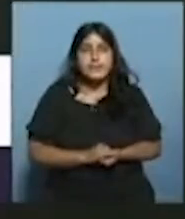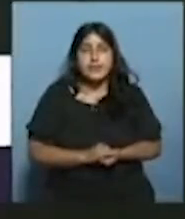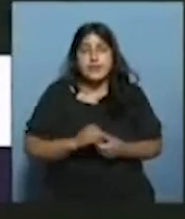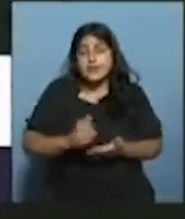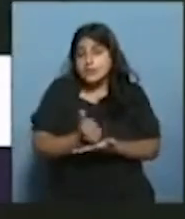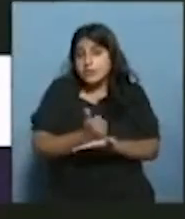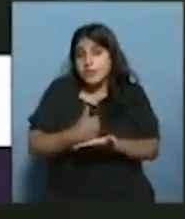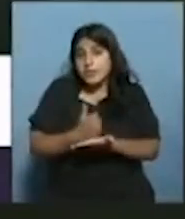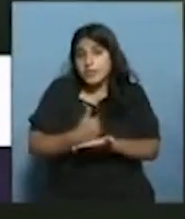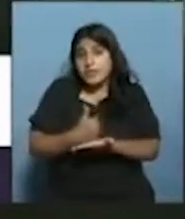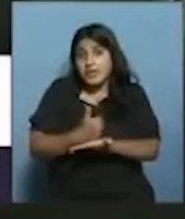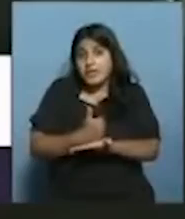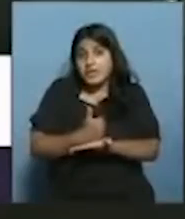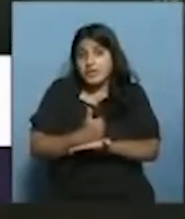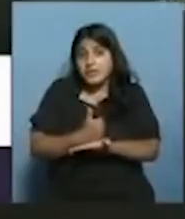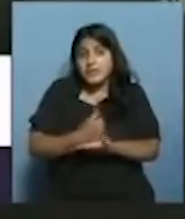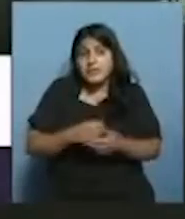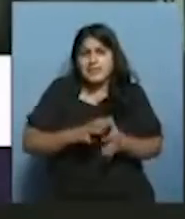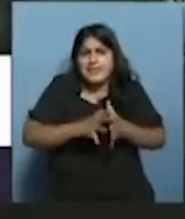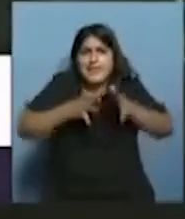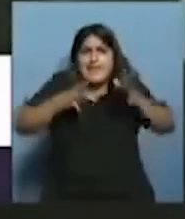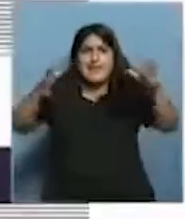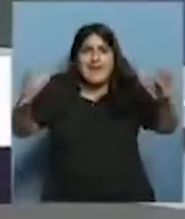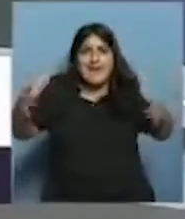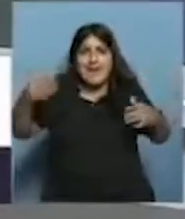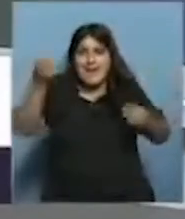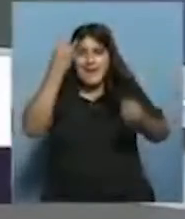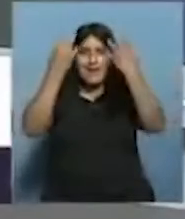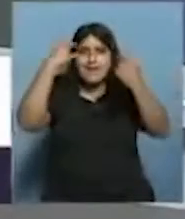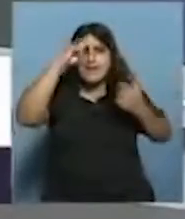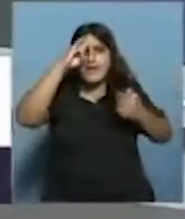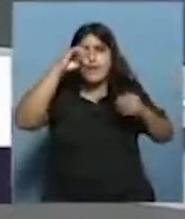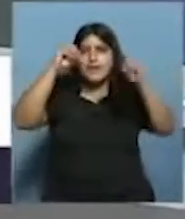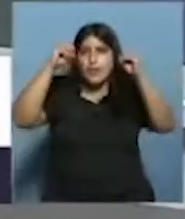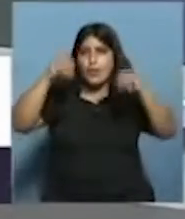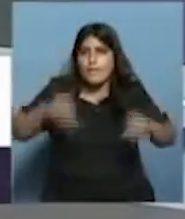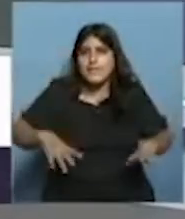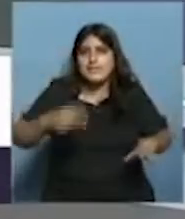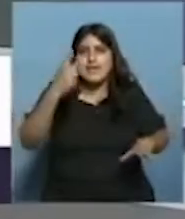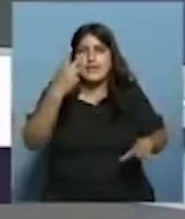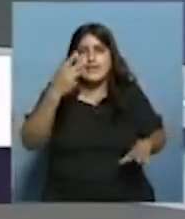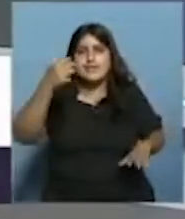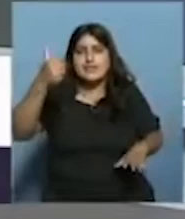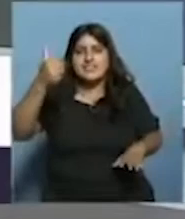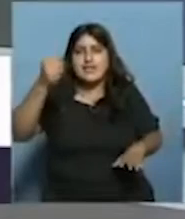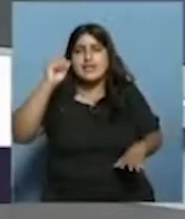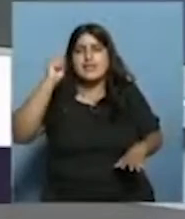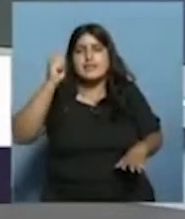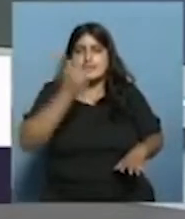esperar para este gran carnaval que se va a llevar a cabo a partir del 26 de